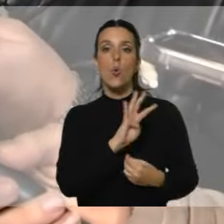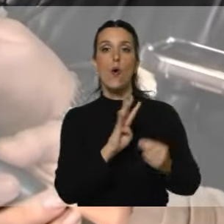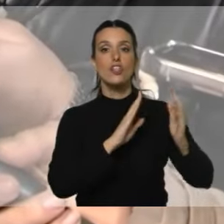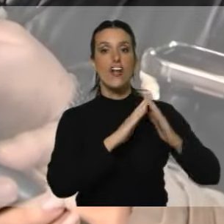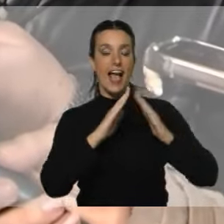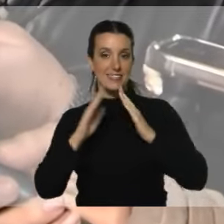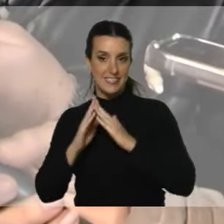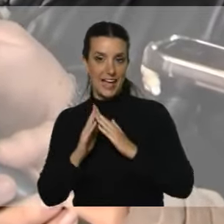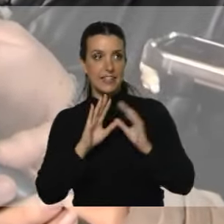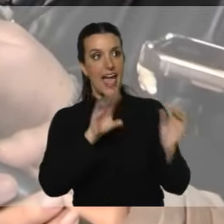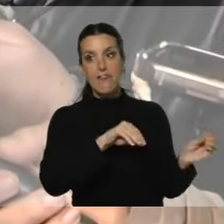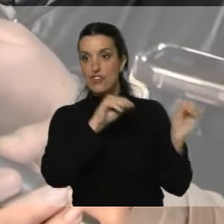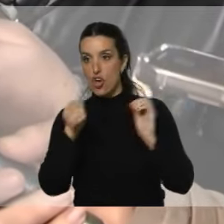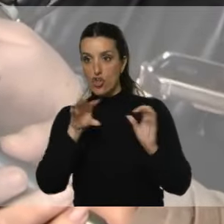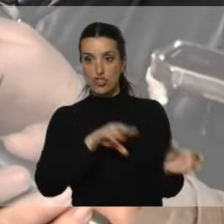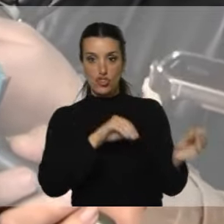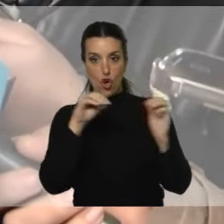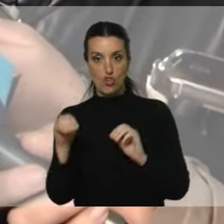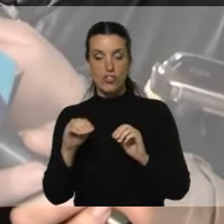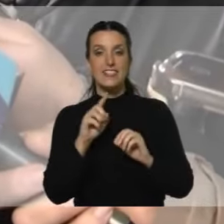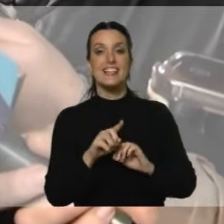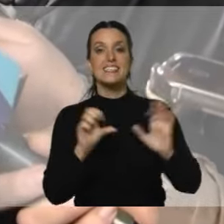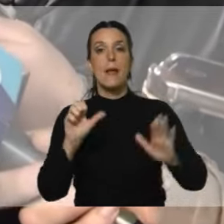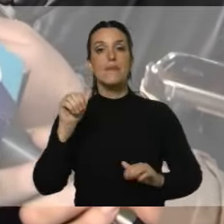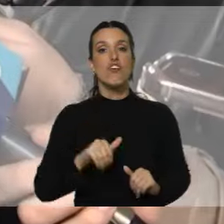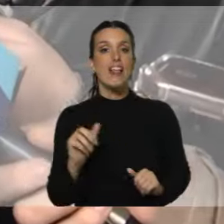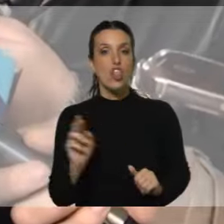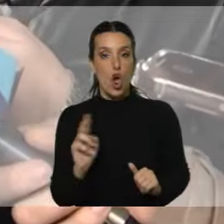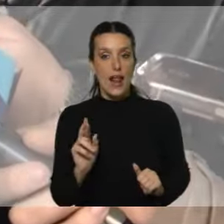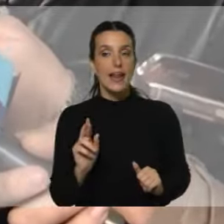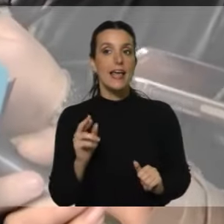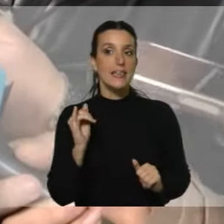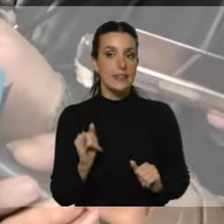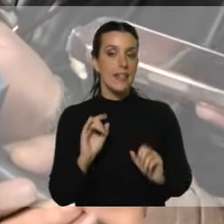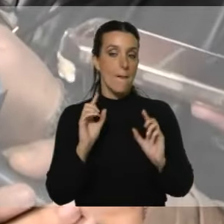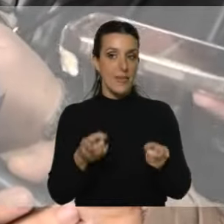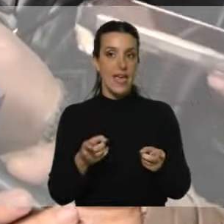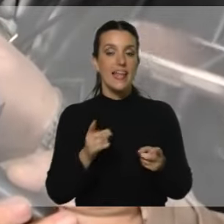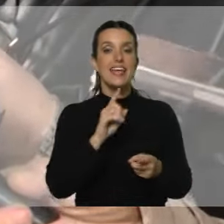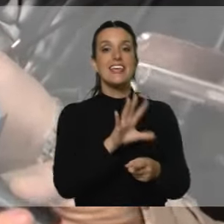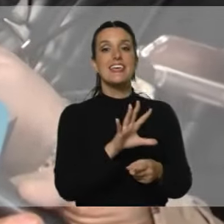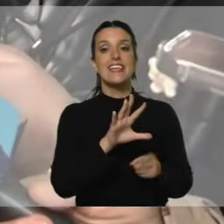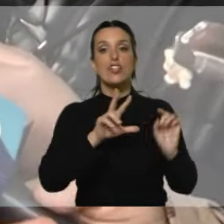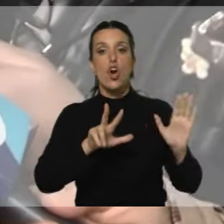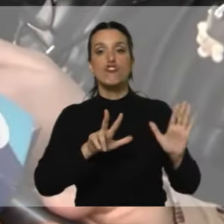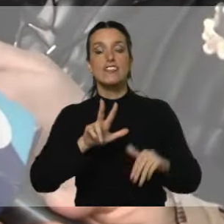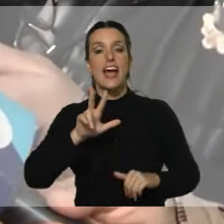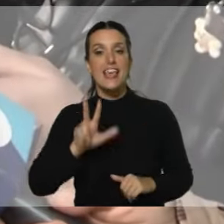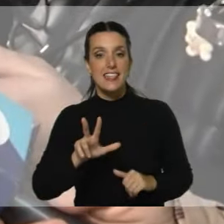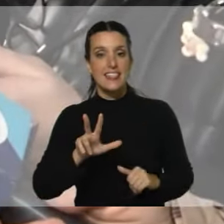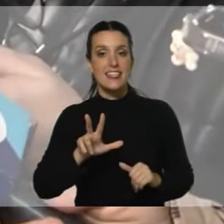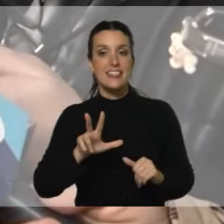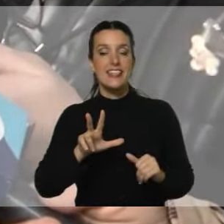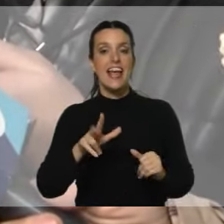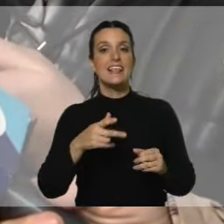viviendas, realojo de 104 viviendas, de unos 16 millones de dólares, lo cual comprende también 583 canastas